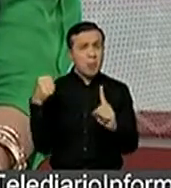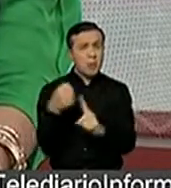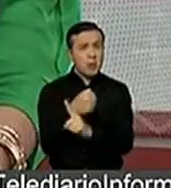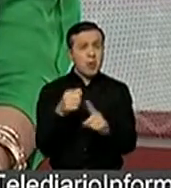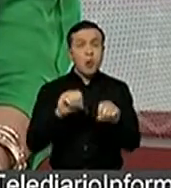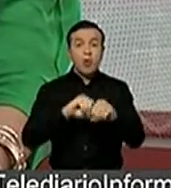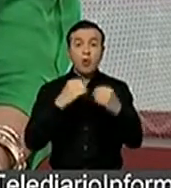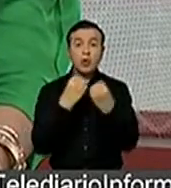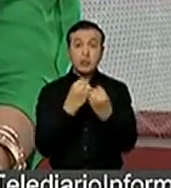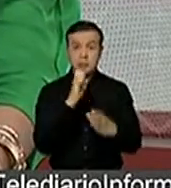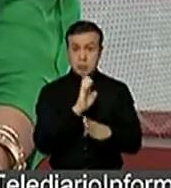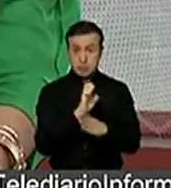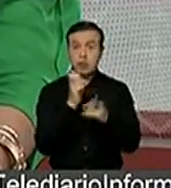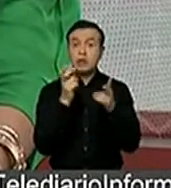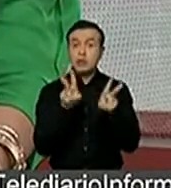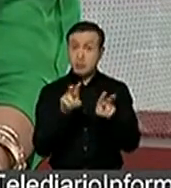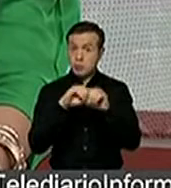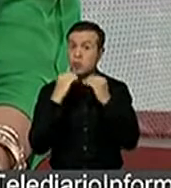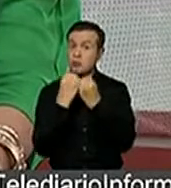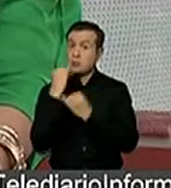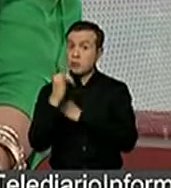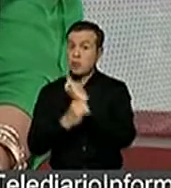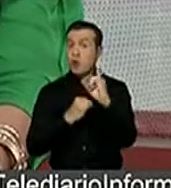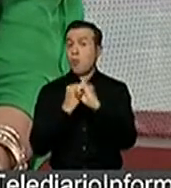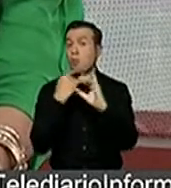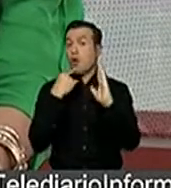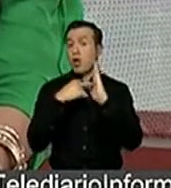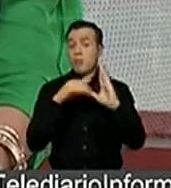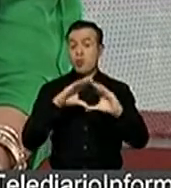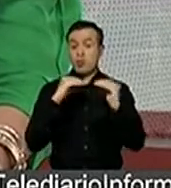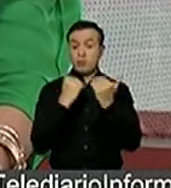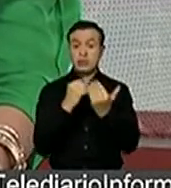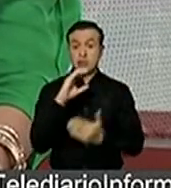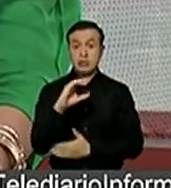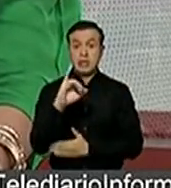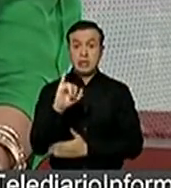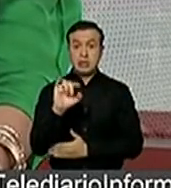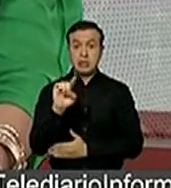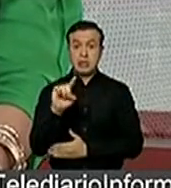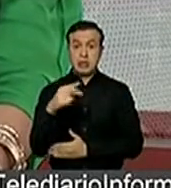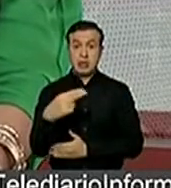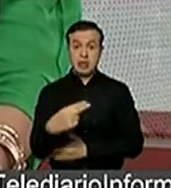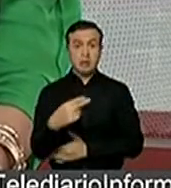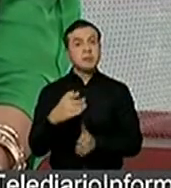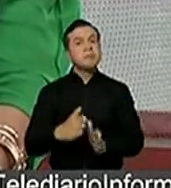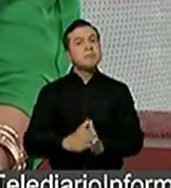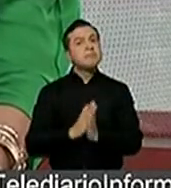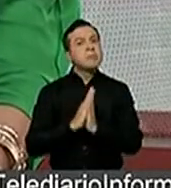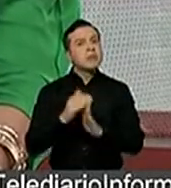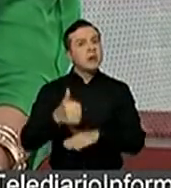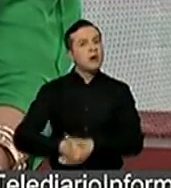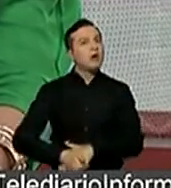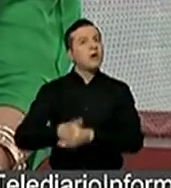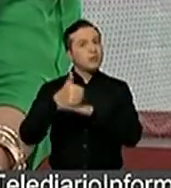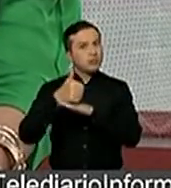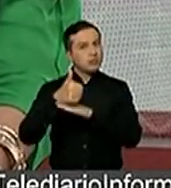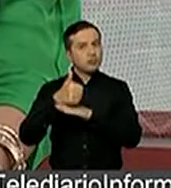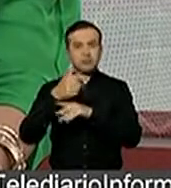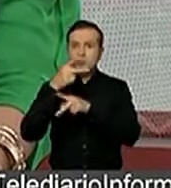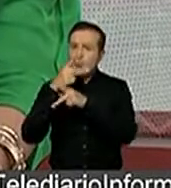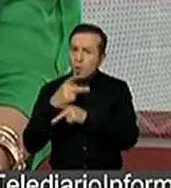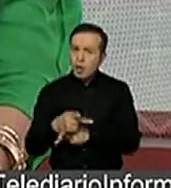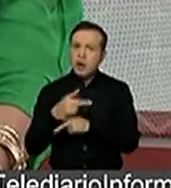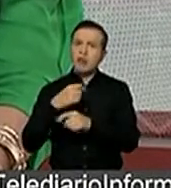Organismos nacionales y también internacionales como la Comisión Interamericana de Derechos Humanos piden a las autoridades poder garantizar